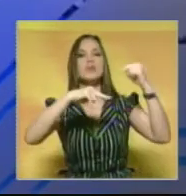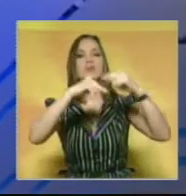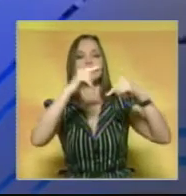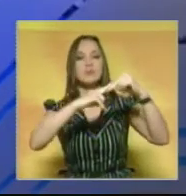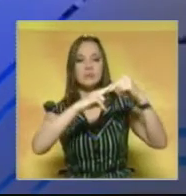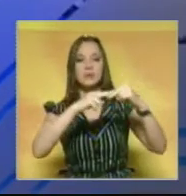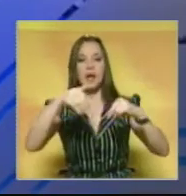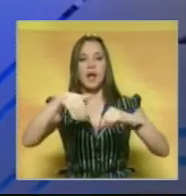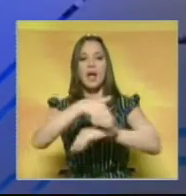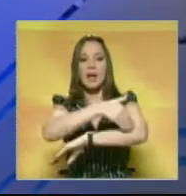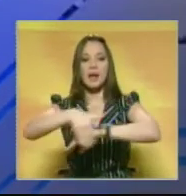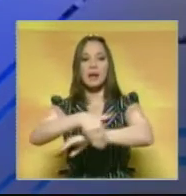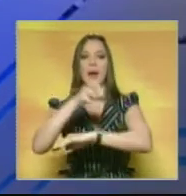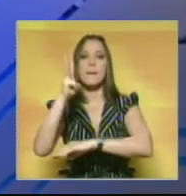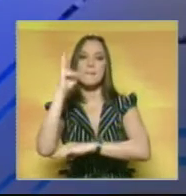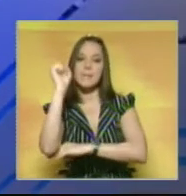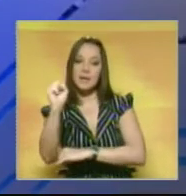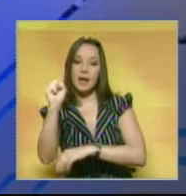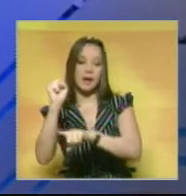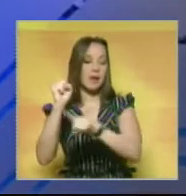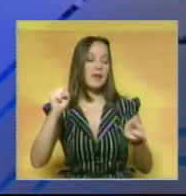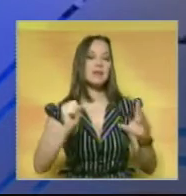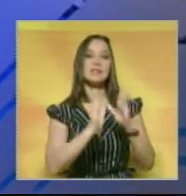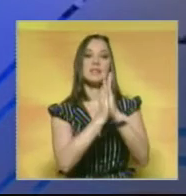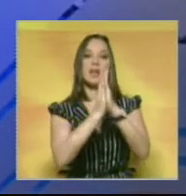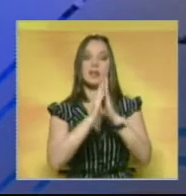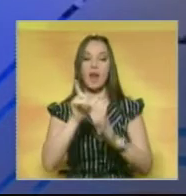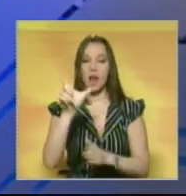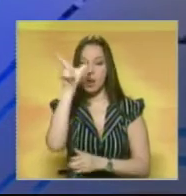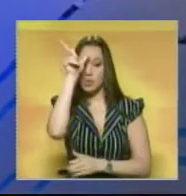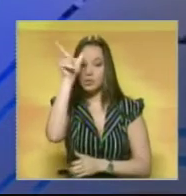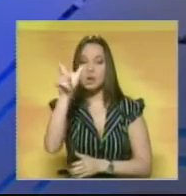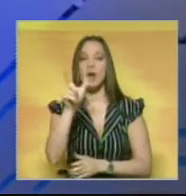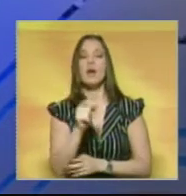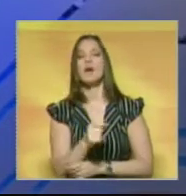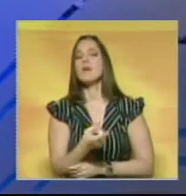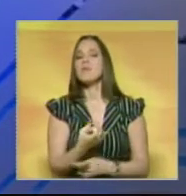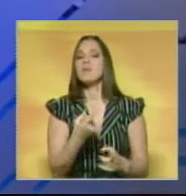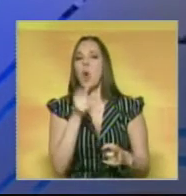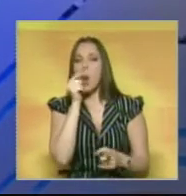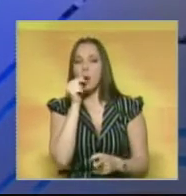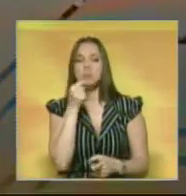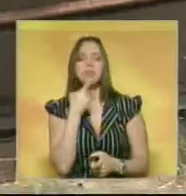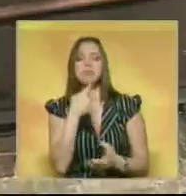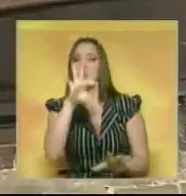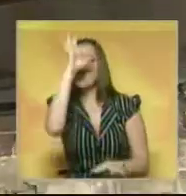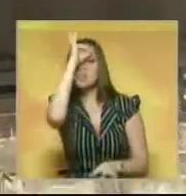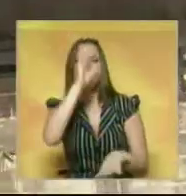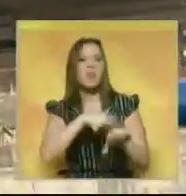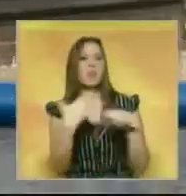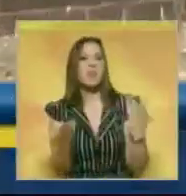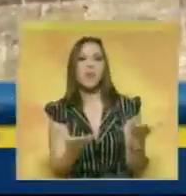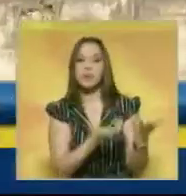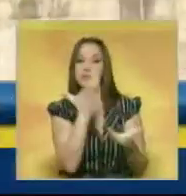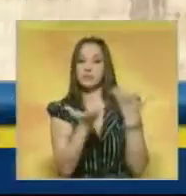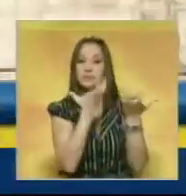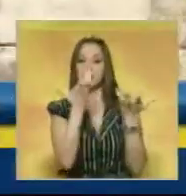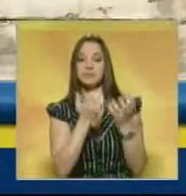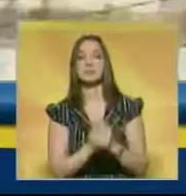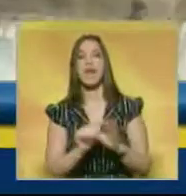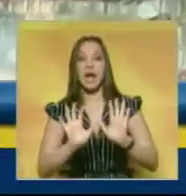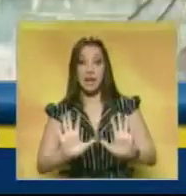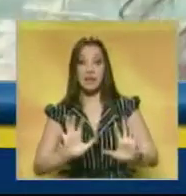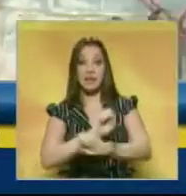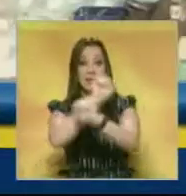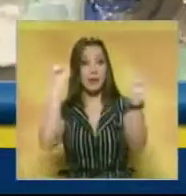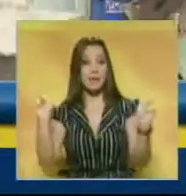ubicada en la carretera Petare-Santa Lucía. José Leonardo Nava nos dice que se desconocen las causas del siniestro. El incendio se generó a las 10 de